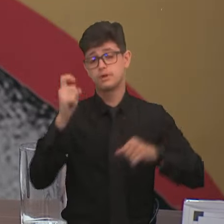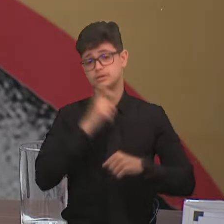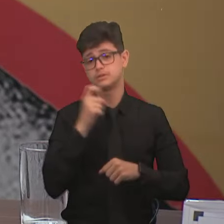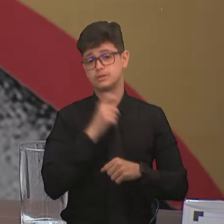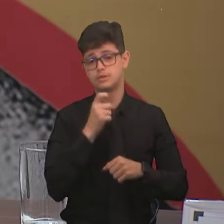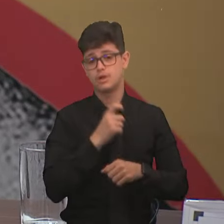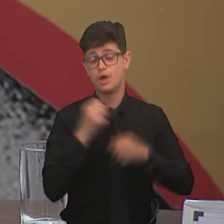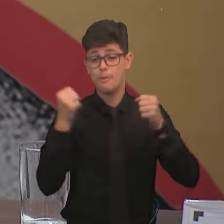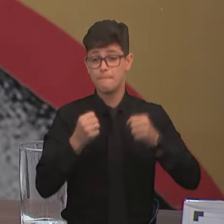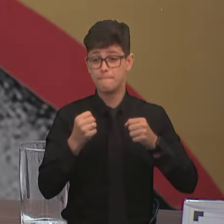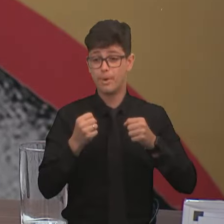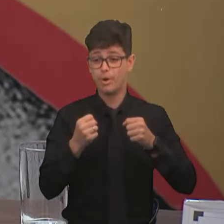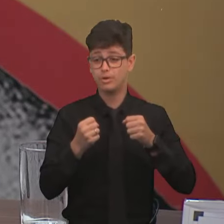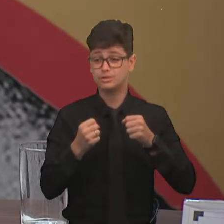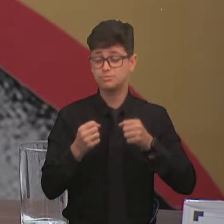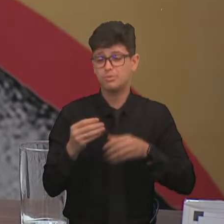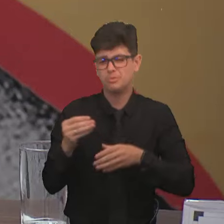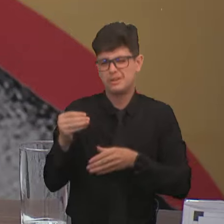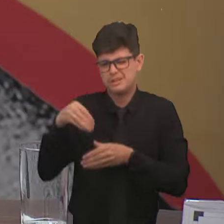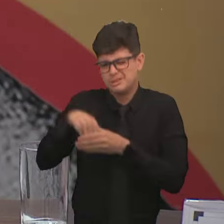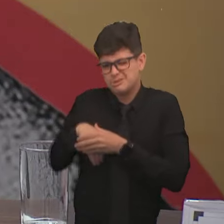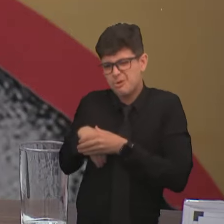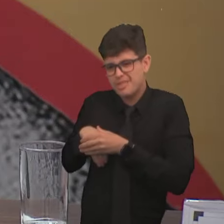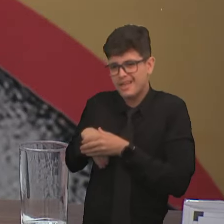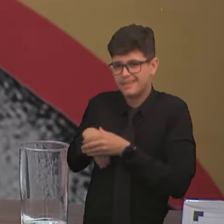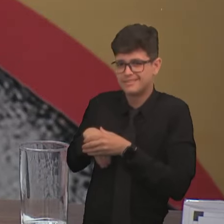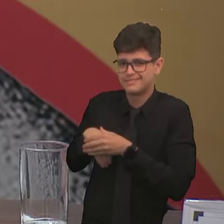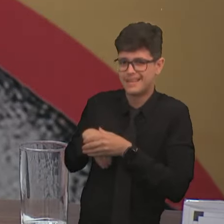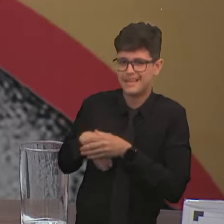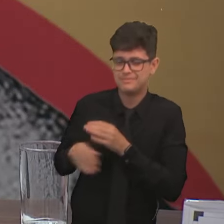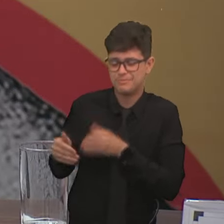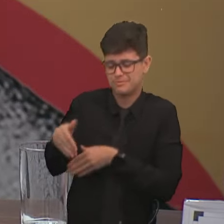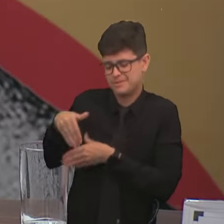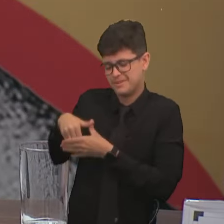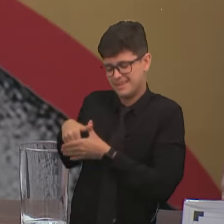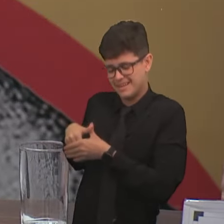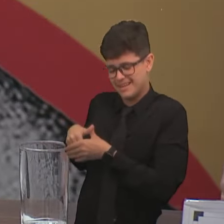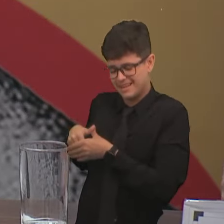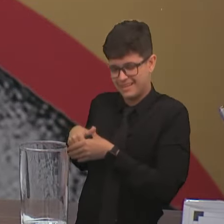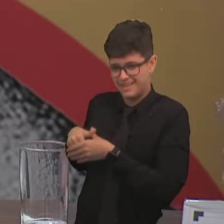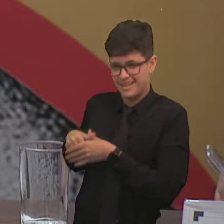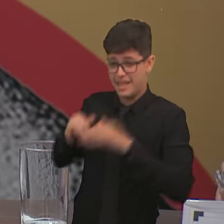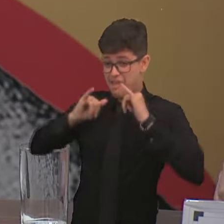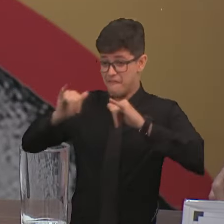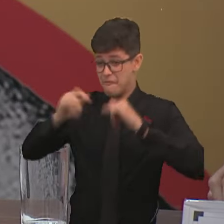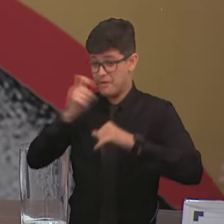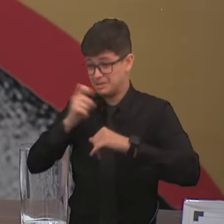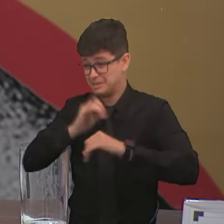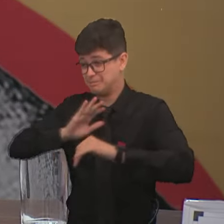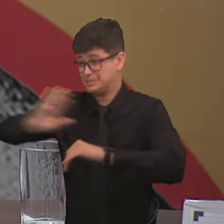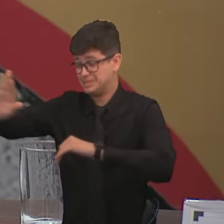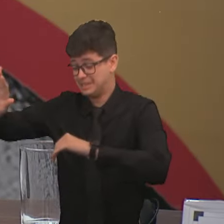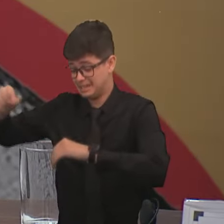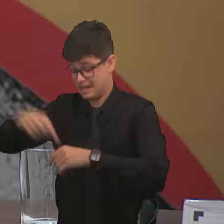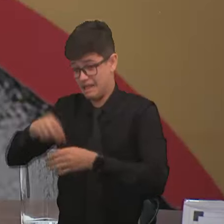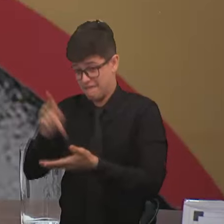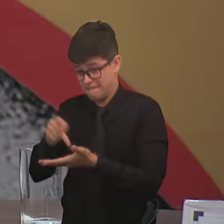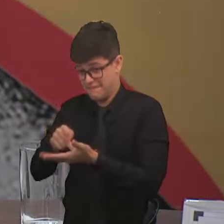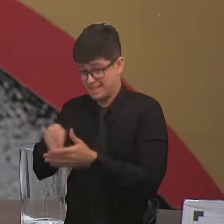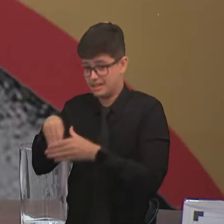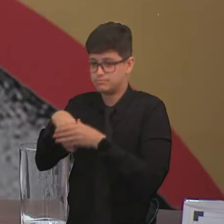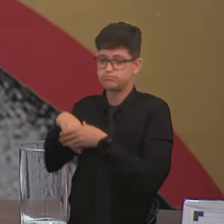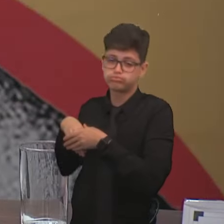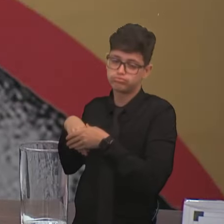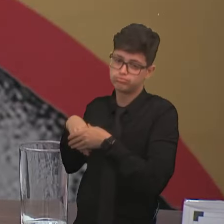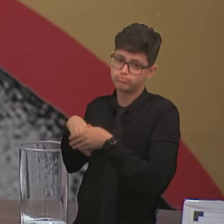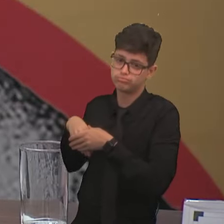pueden entonces perjudicar o dejar sin explicación las informaciones en línea basadas en